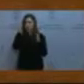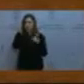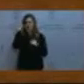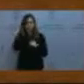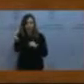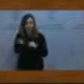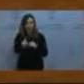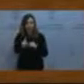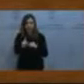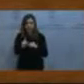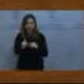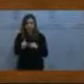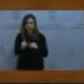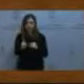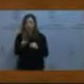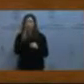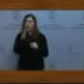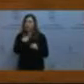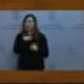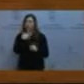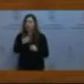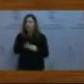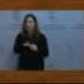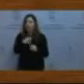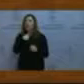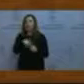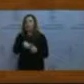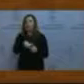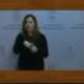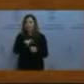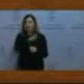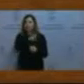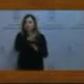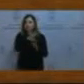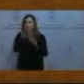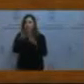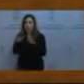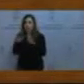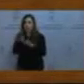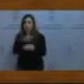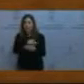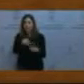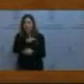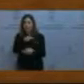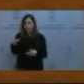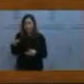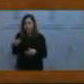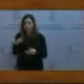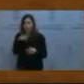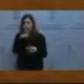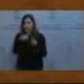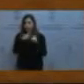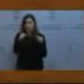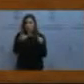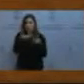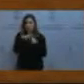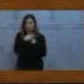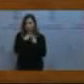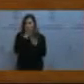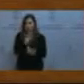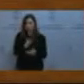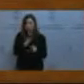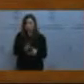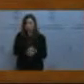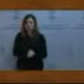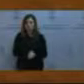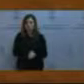perder esos 259 millones de euros y llevar a la situación a la que la han llevado. Y eso, señora consejera, es lo